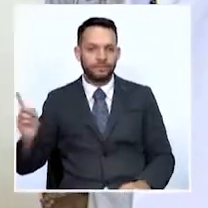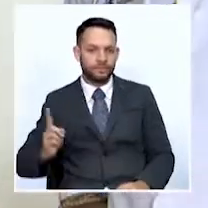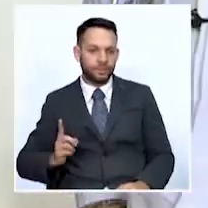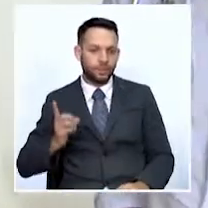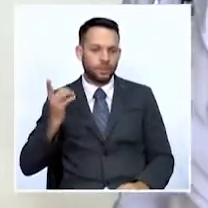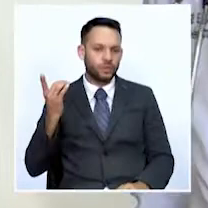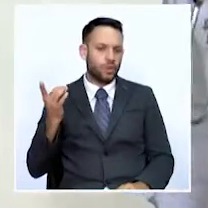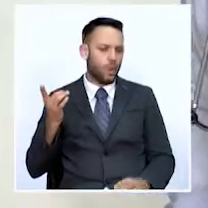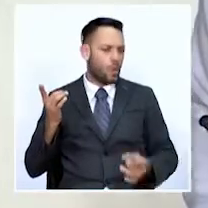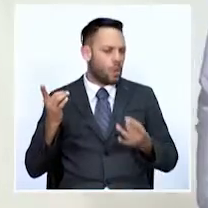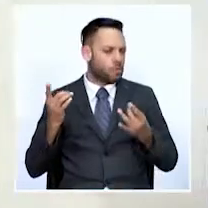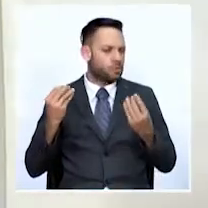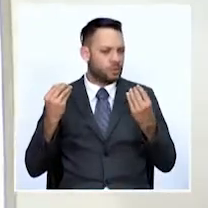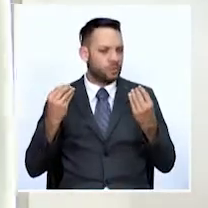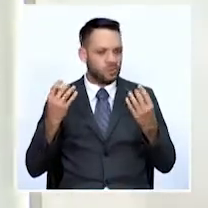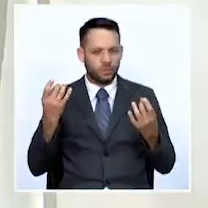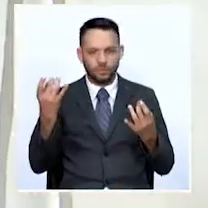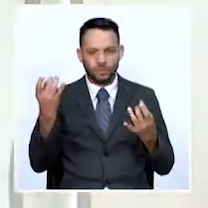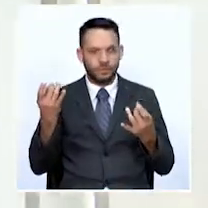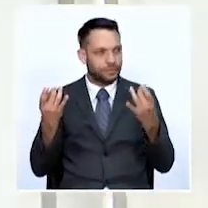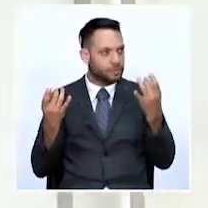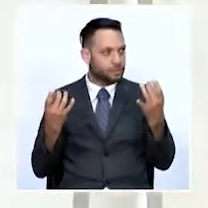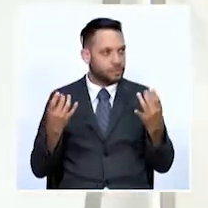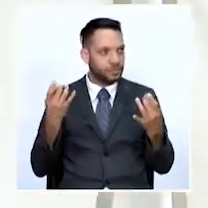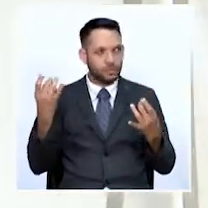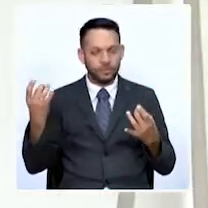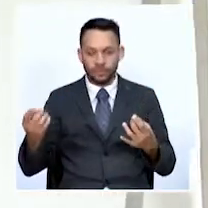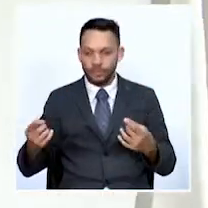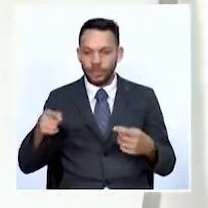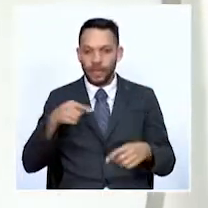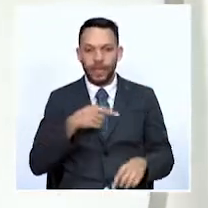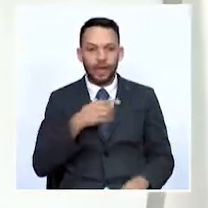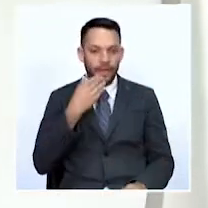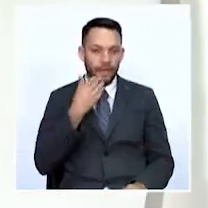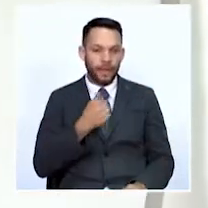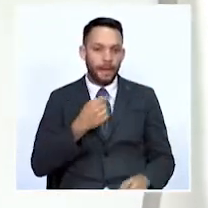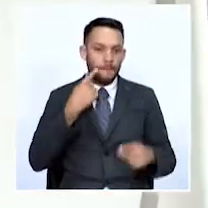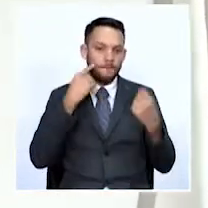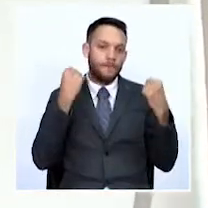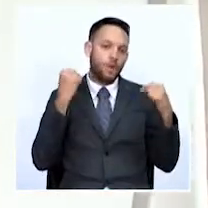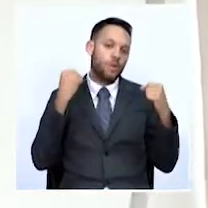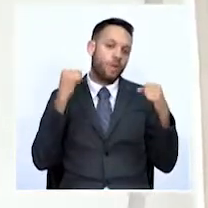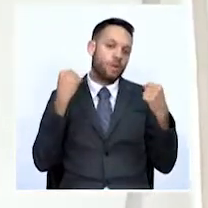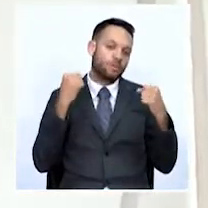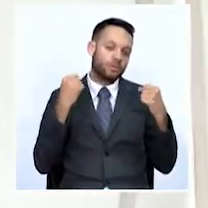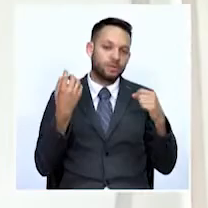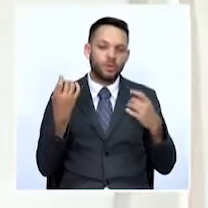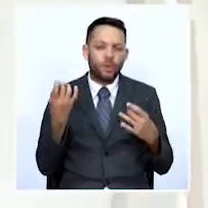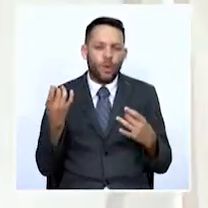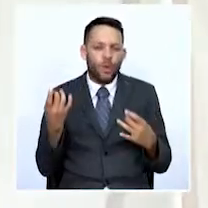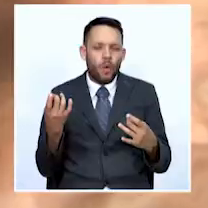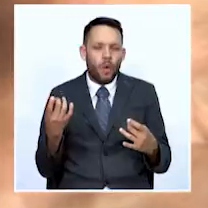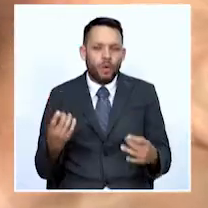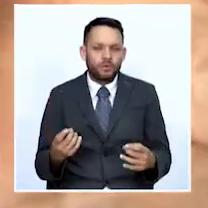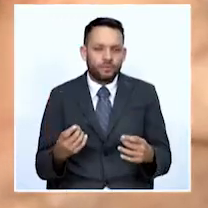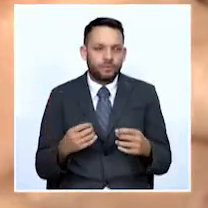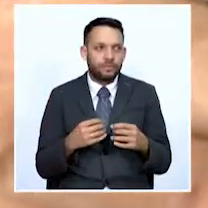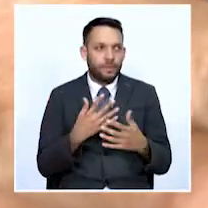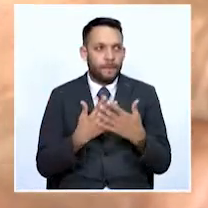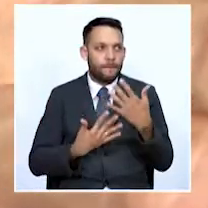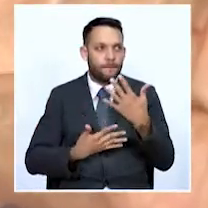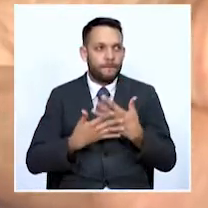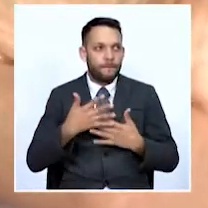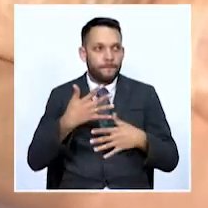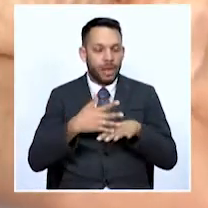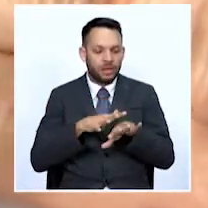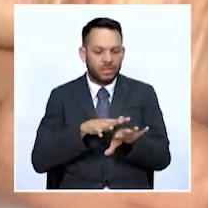articulares generalizados. Lo que más le preocupa a ella como tal es el dolor y la deformidad en ambas